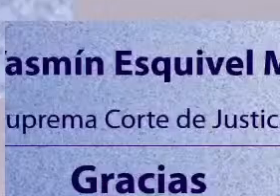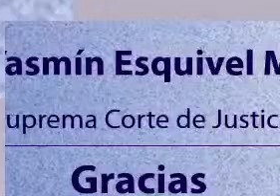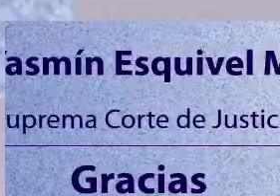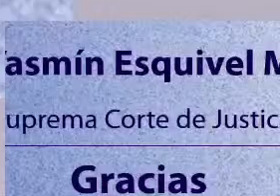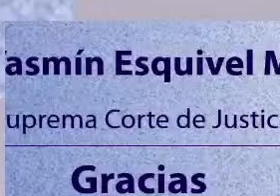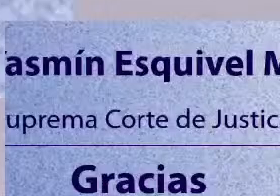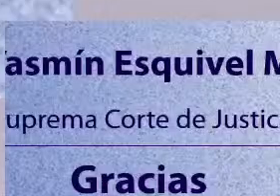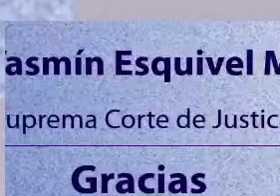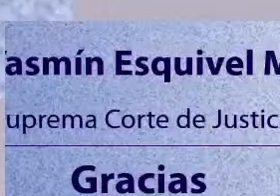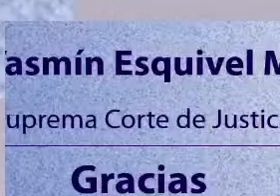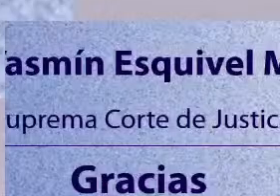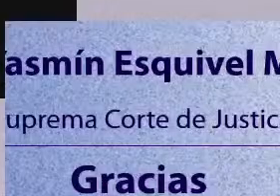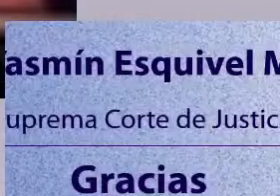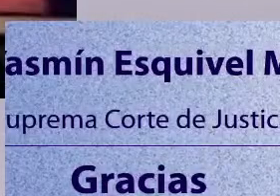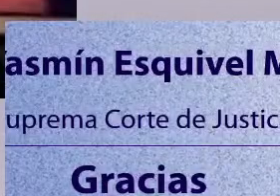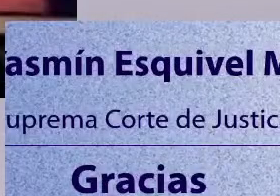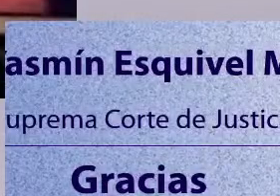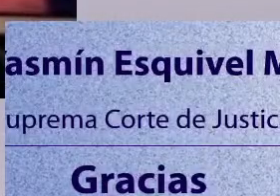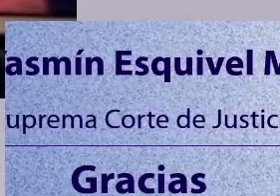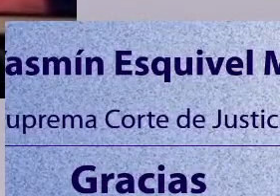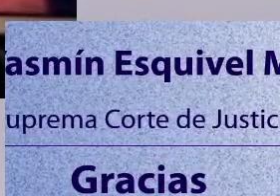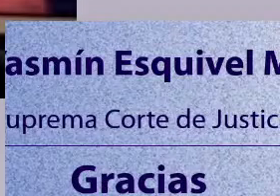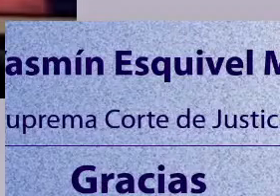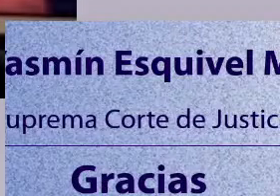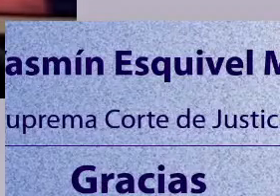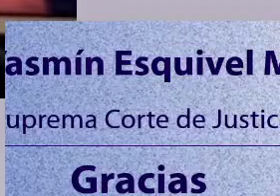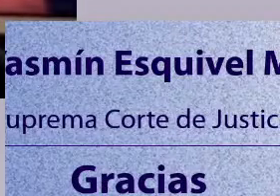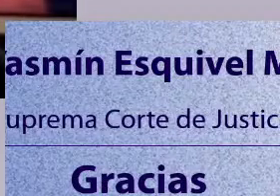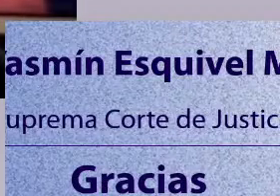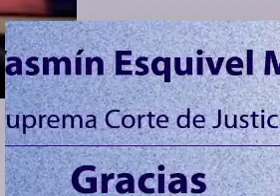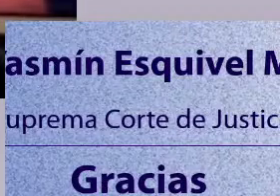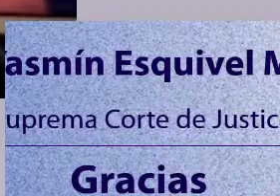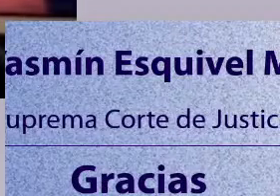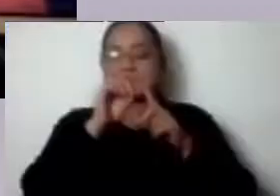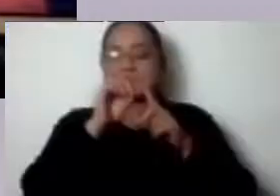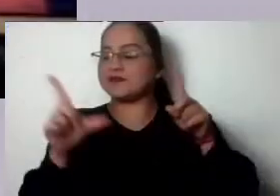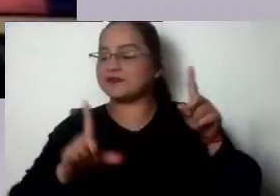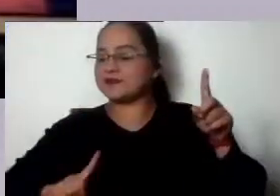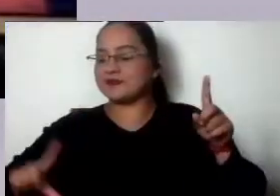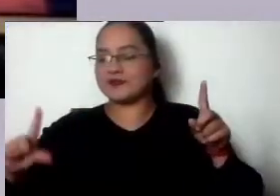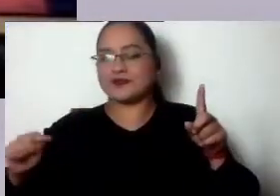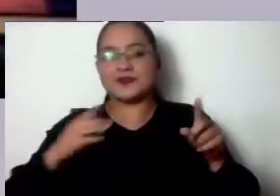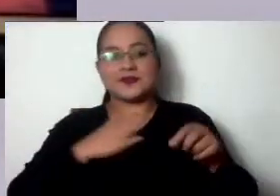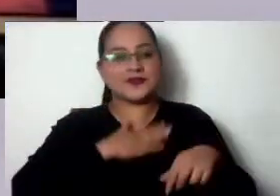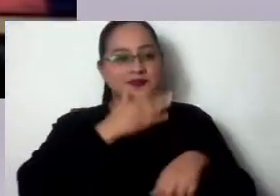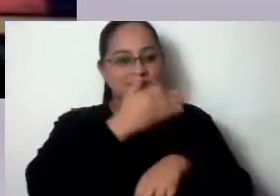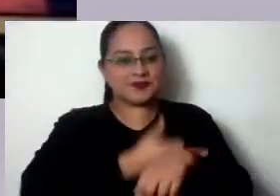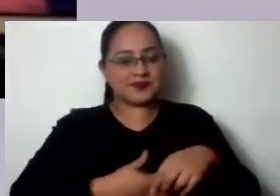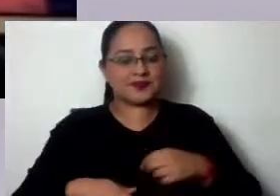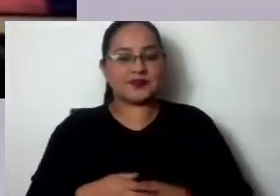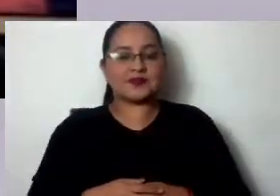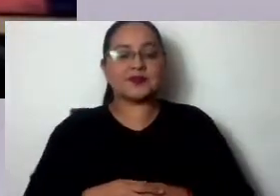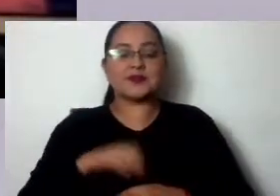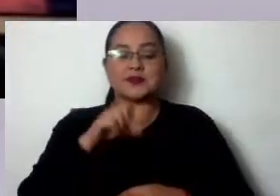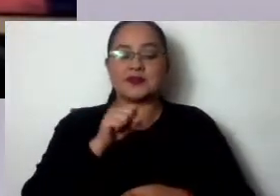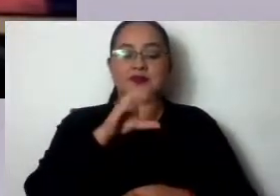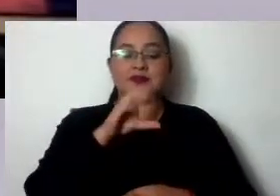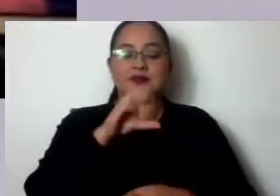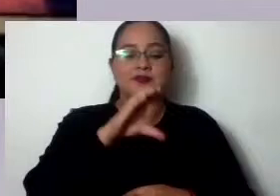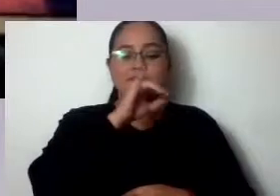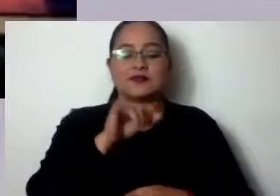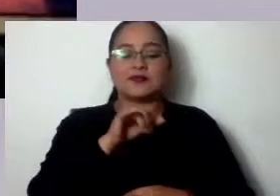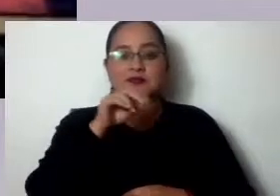muy buenas tardes a todas y todos en la república mexicana la suprema corte de justicia de la nación